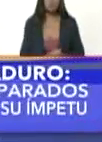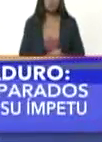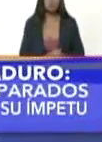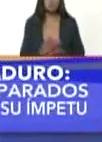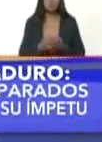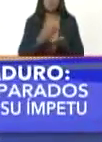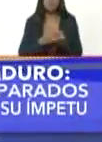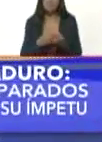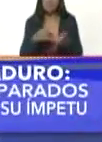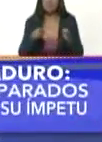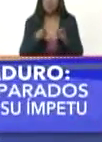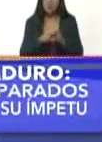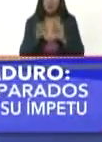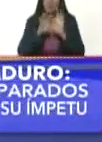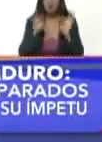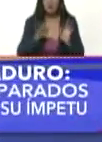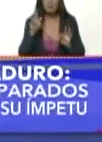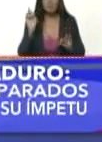previsivo,